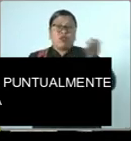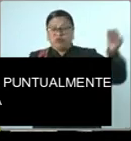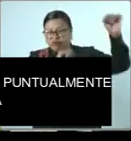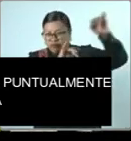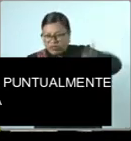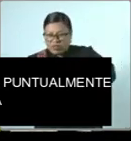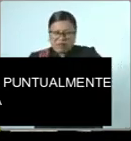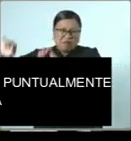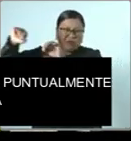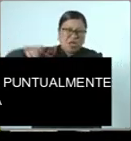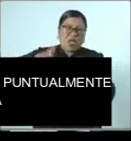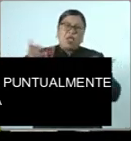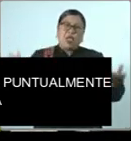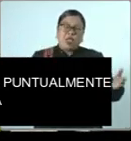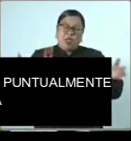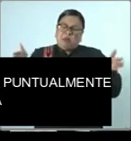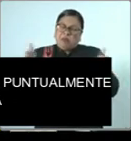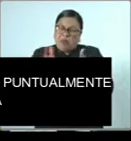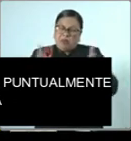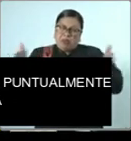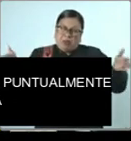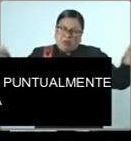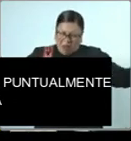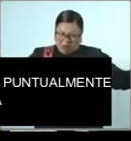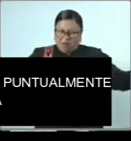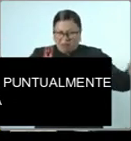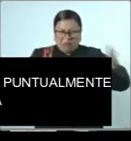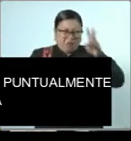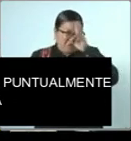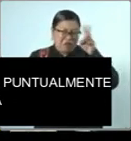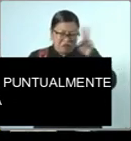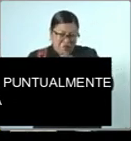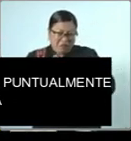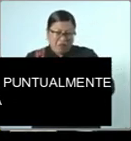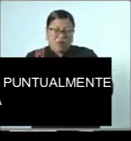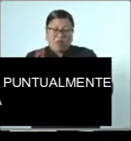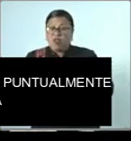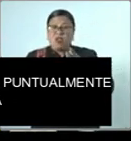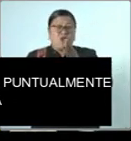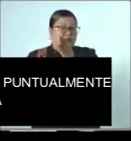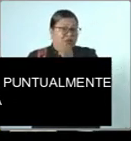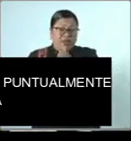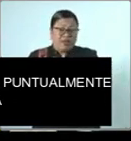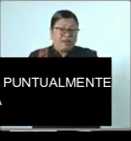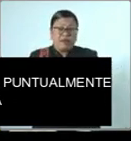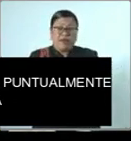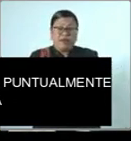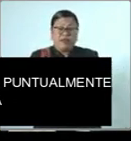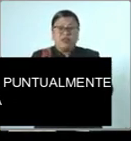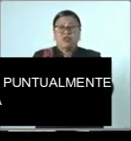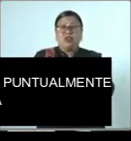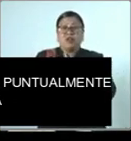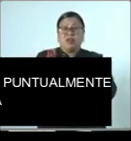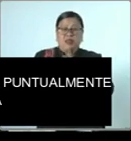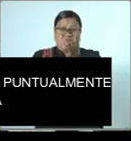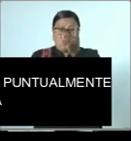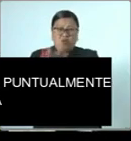chicos, medianos y grandes. Estos partes de las cuales solo se puede transitar en un solo